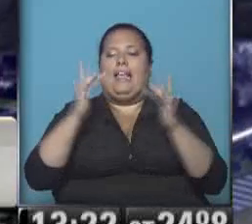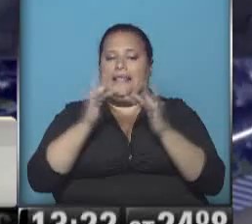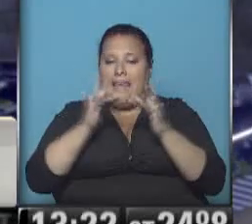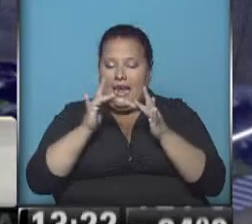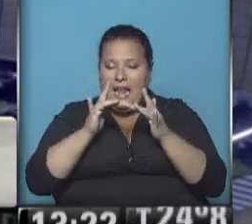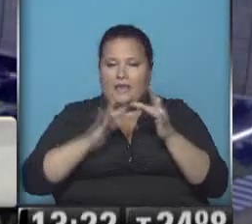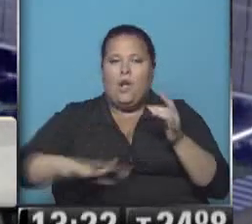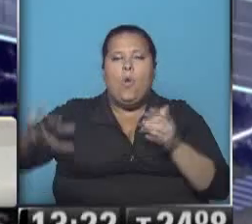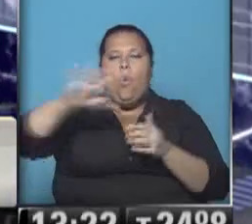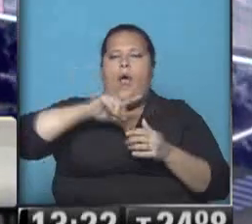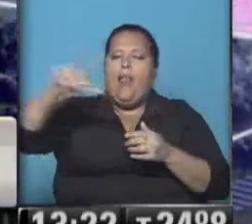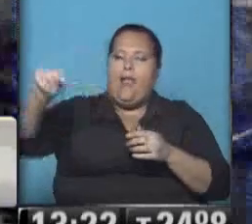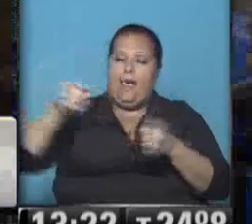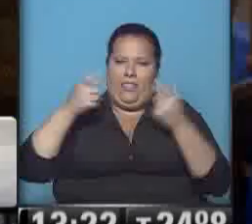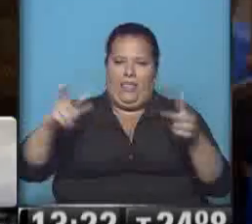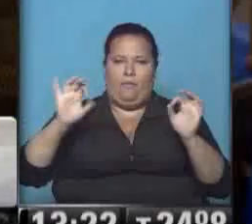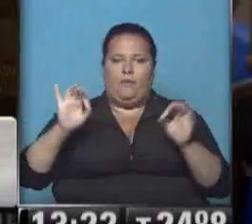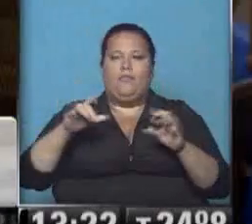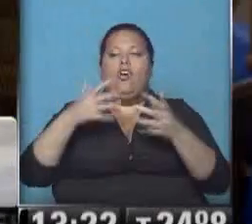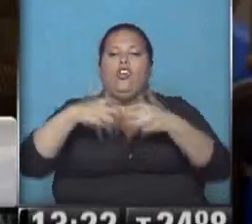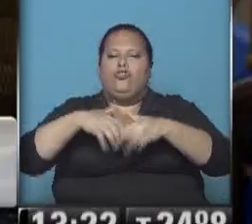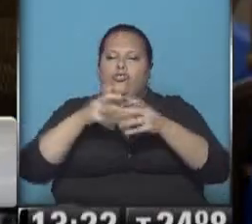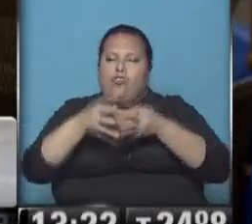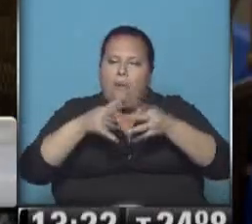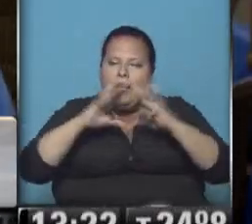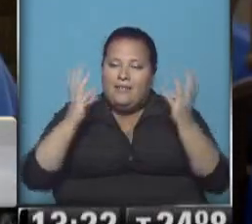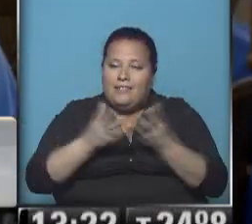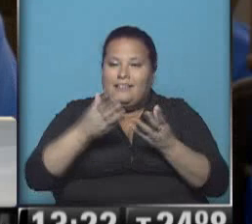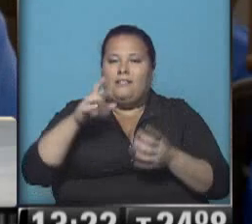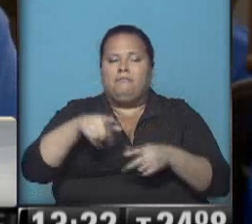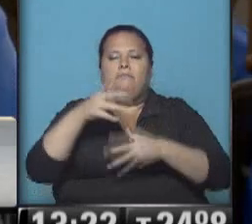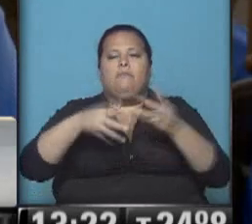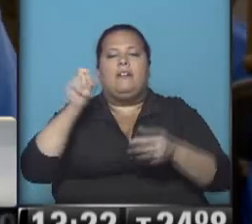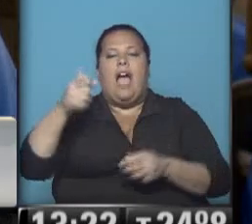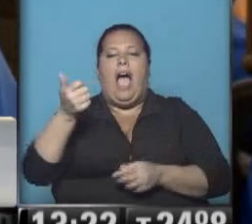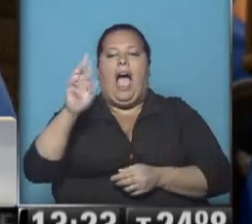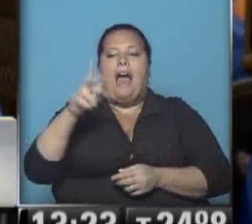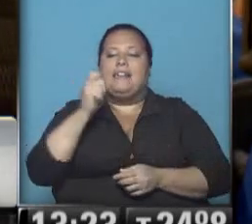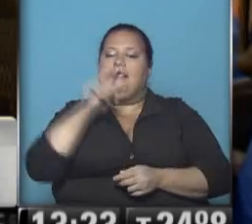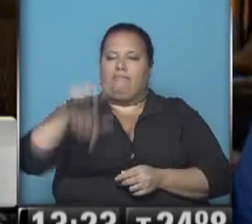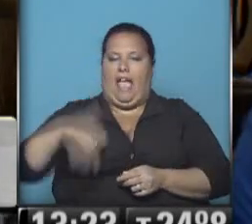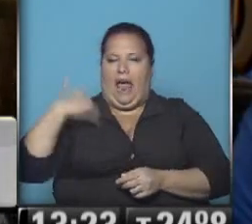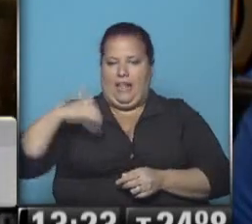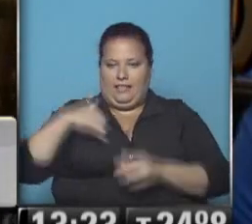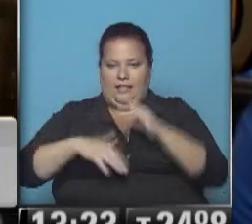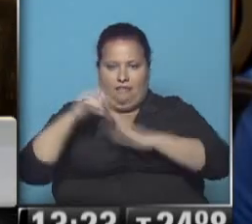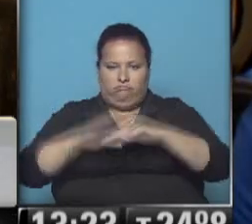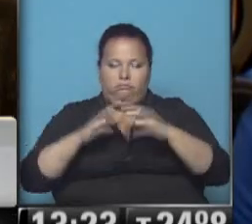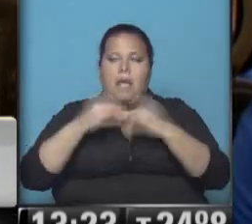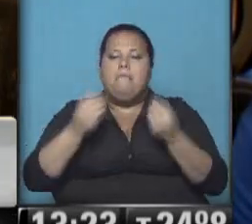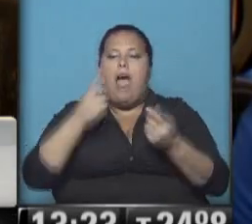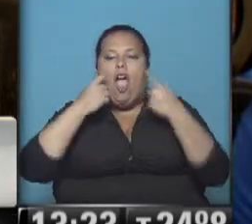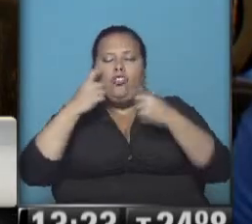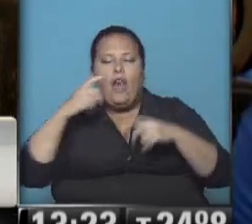en zonas aisladas. Todo el software que está acá fue desarrollado en ARSAT, fue desarrollado en Argentina para controlar